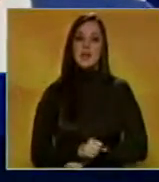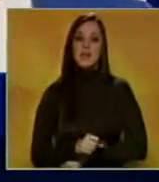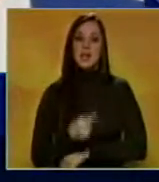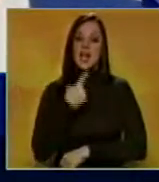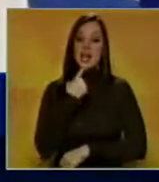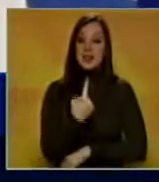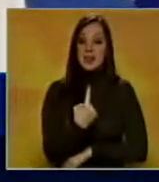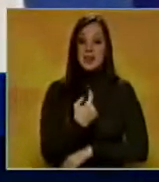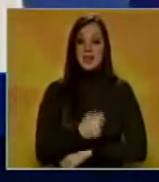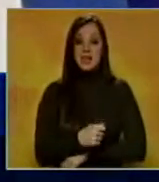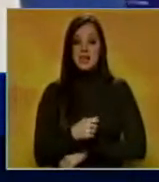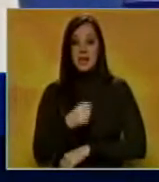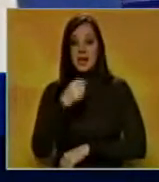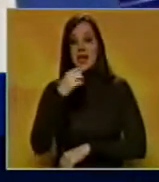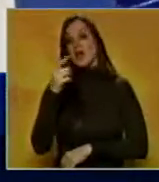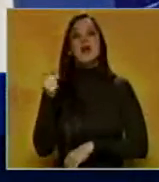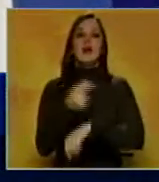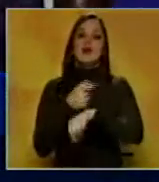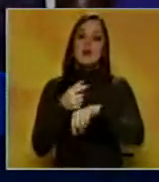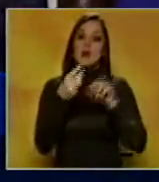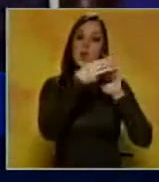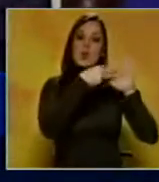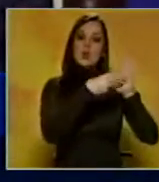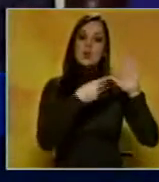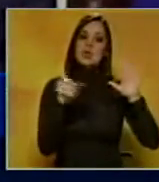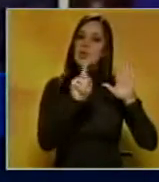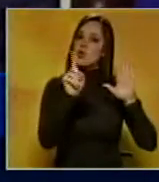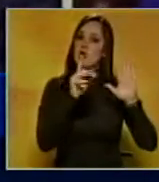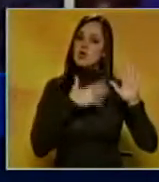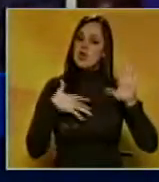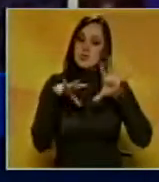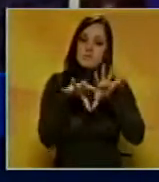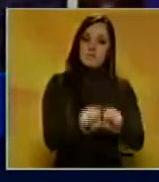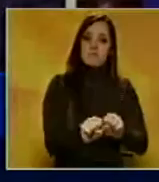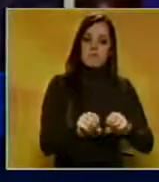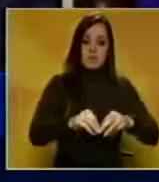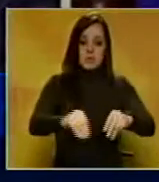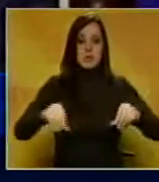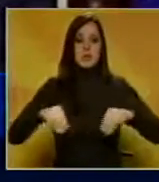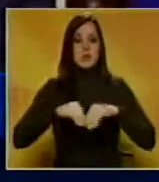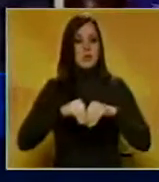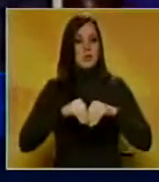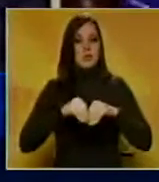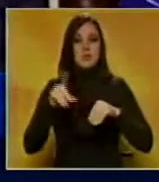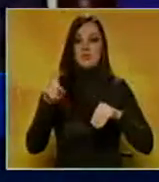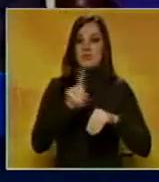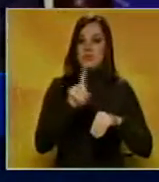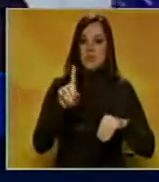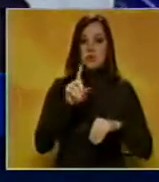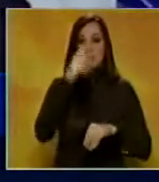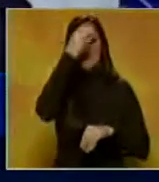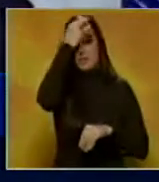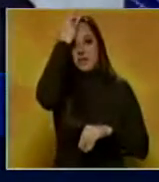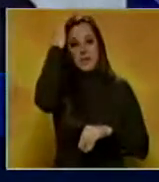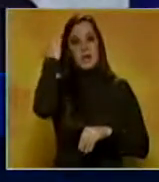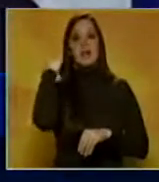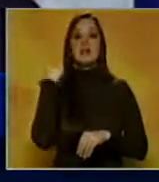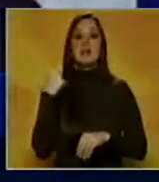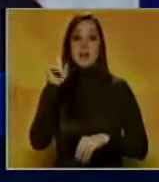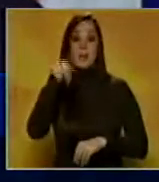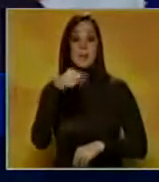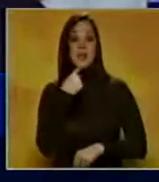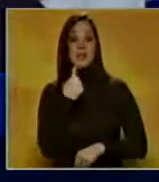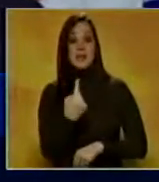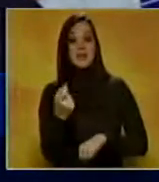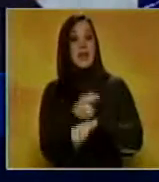no reclama territorio de nadie, a diferencia de Venezuela, quien ha impuesto un embargo comercial contra Georgetown. Señaló que el